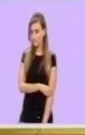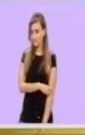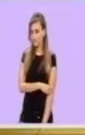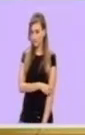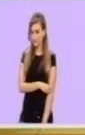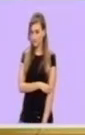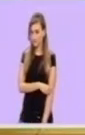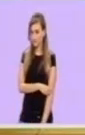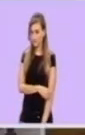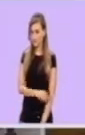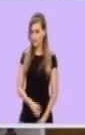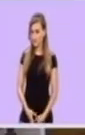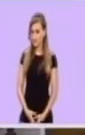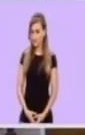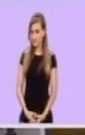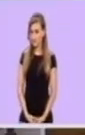García.